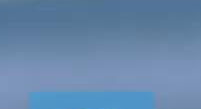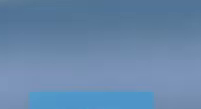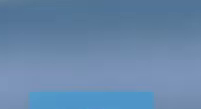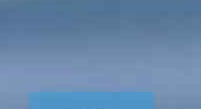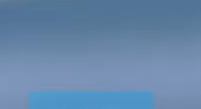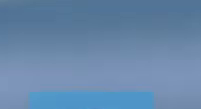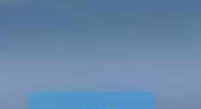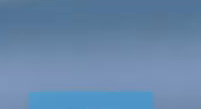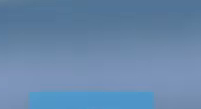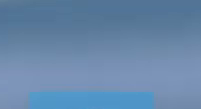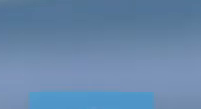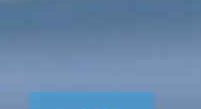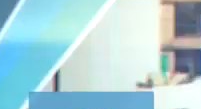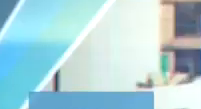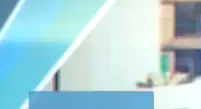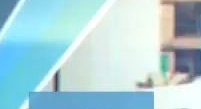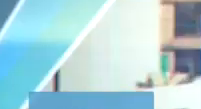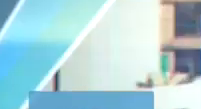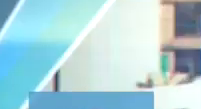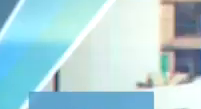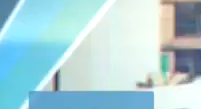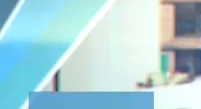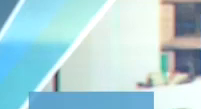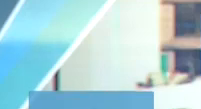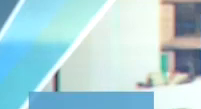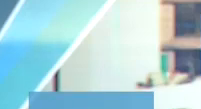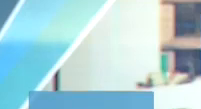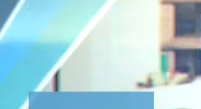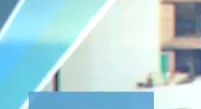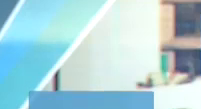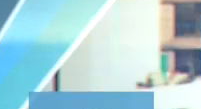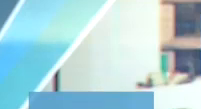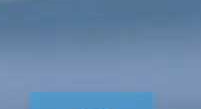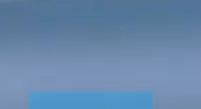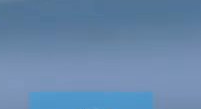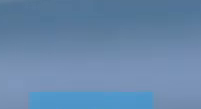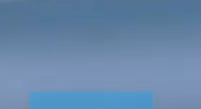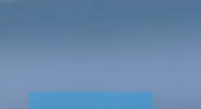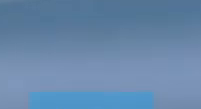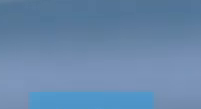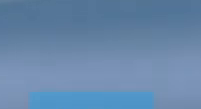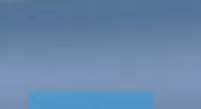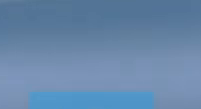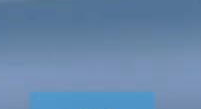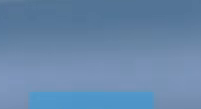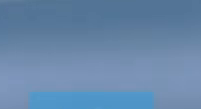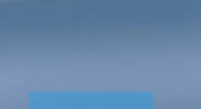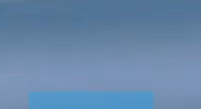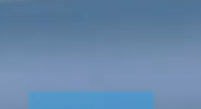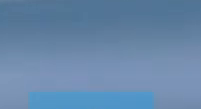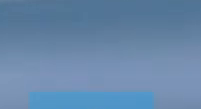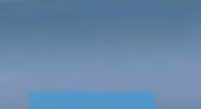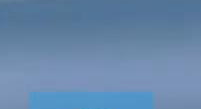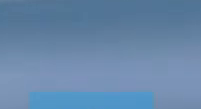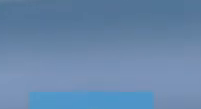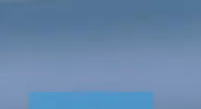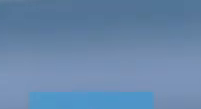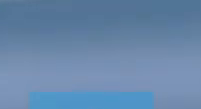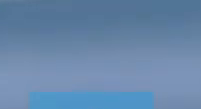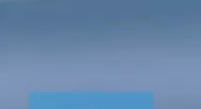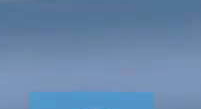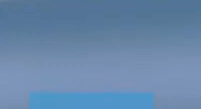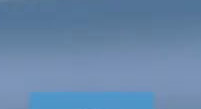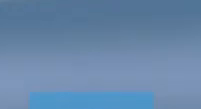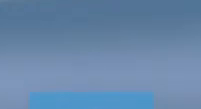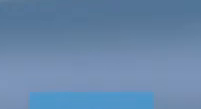paso histórico que se había dado y hacia lo que vamos. 24 de noviembre, que seguramente, ojalá sea así,